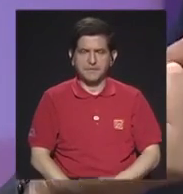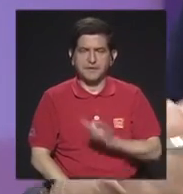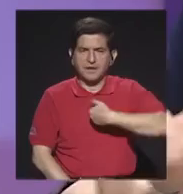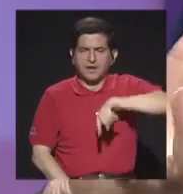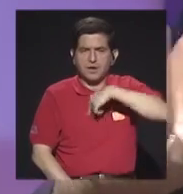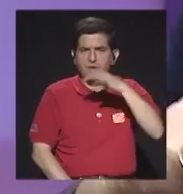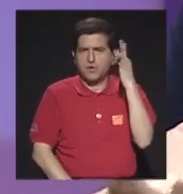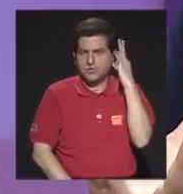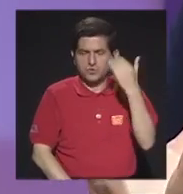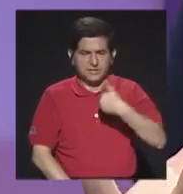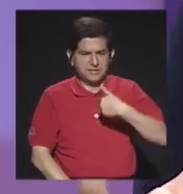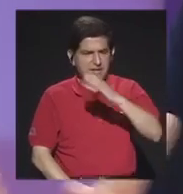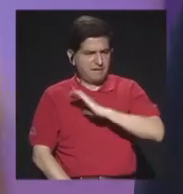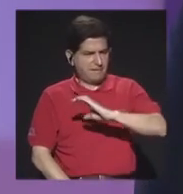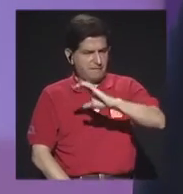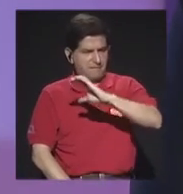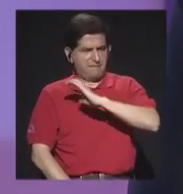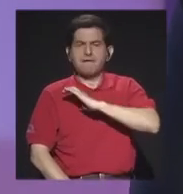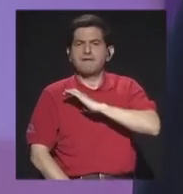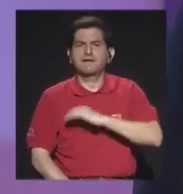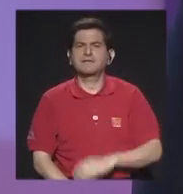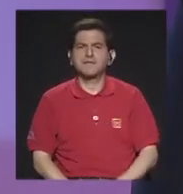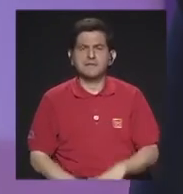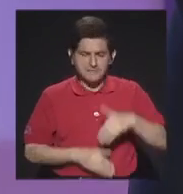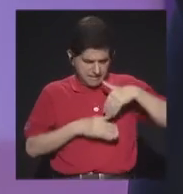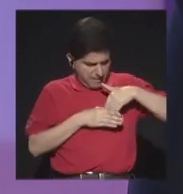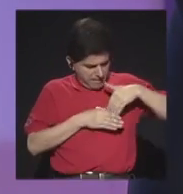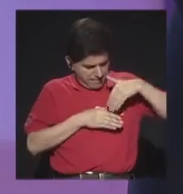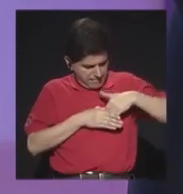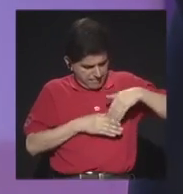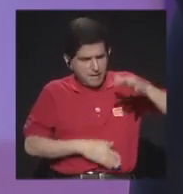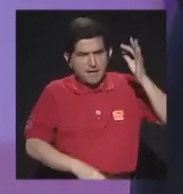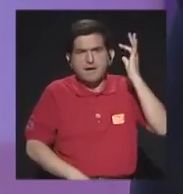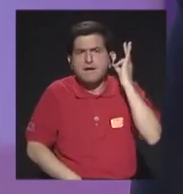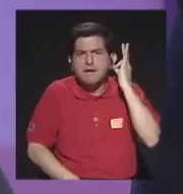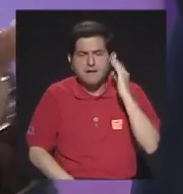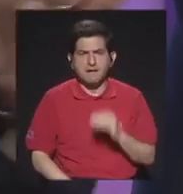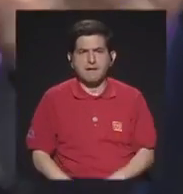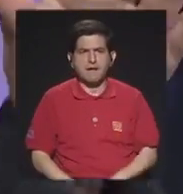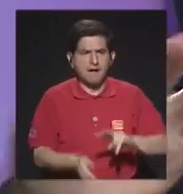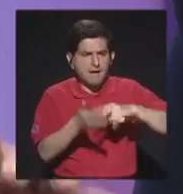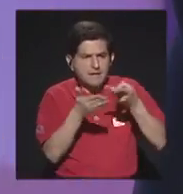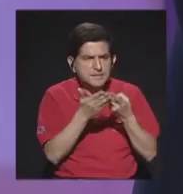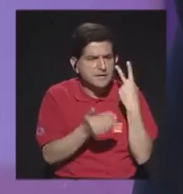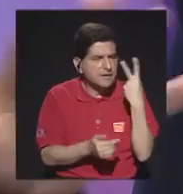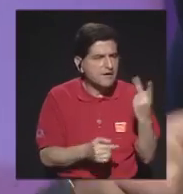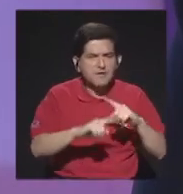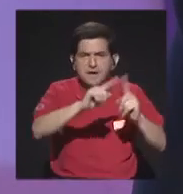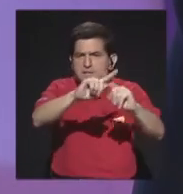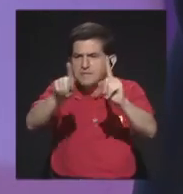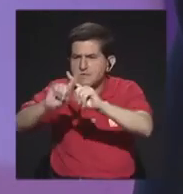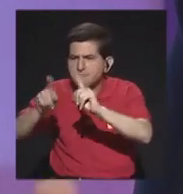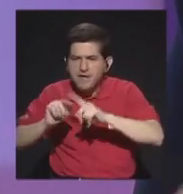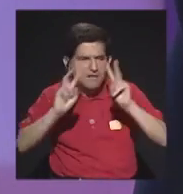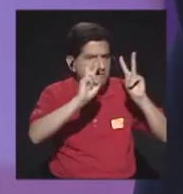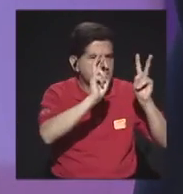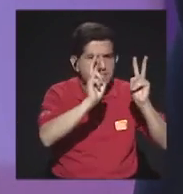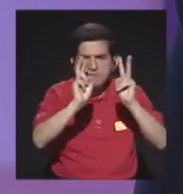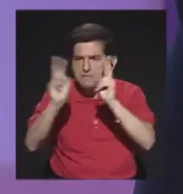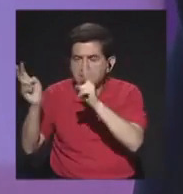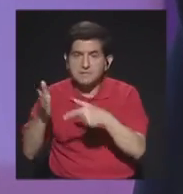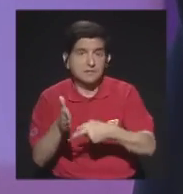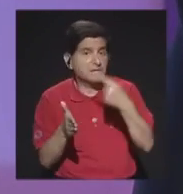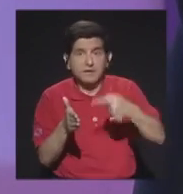esa carisma o esa situación muy interna como mujeres que nos lleva a ver un montón de sectores y de temas que